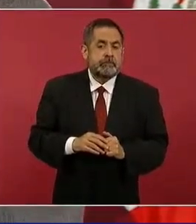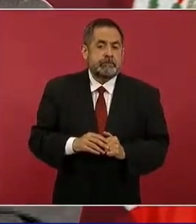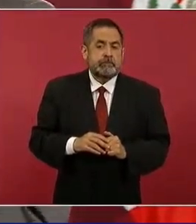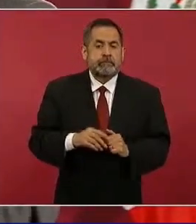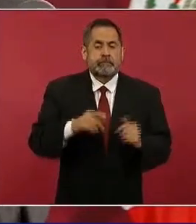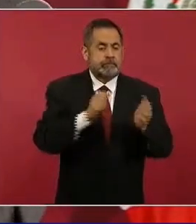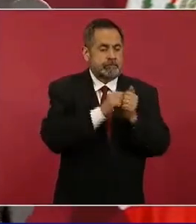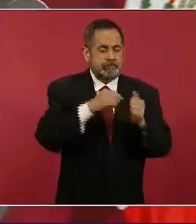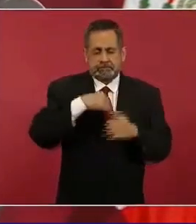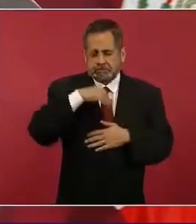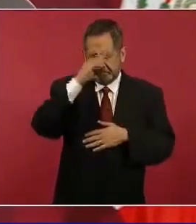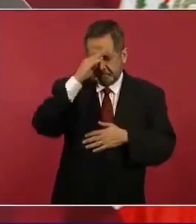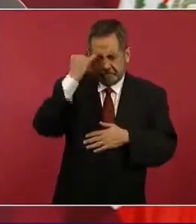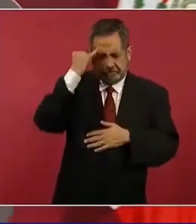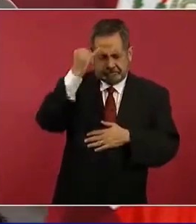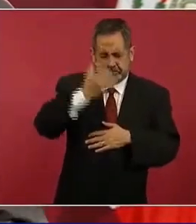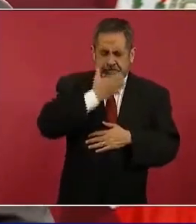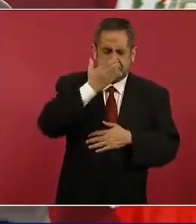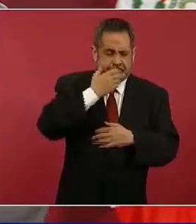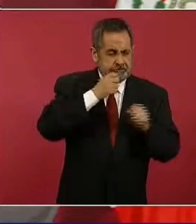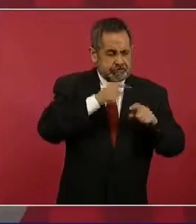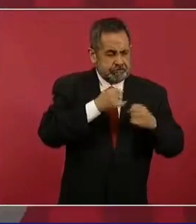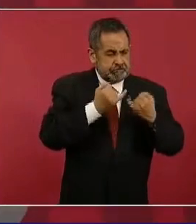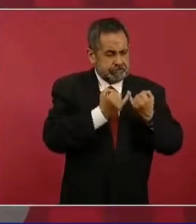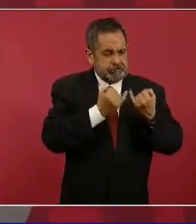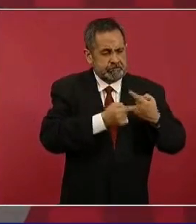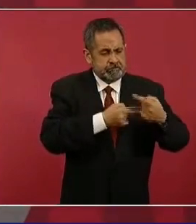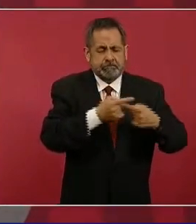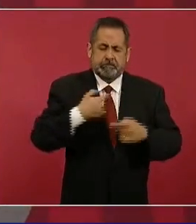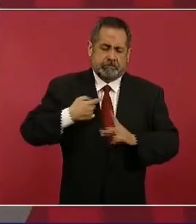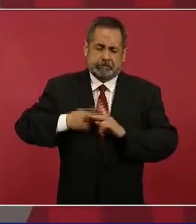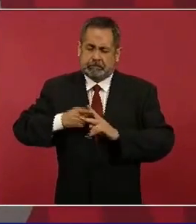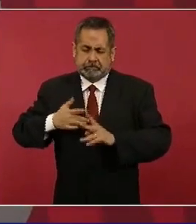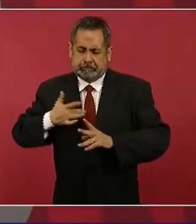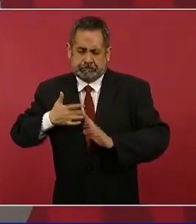con pensamiento conservador, ese es mi cálculo.